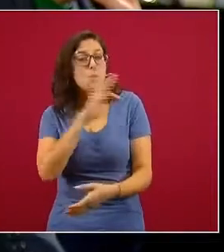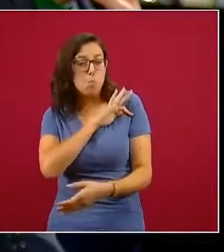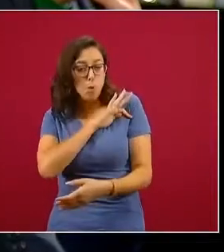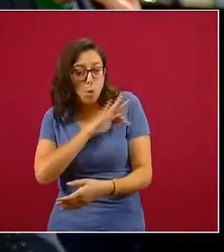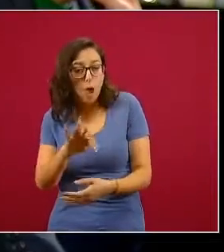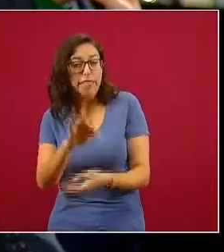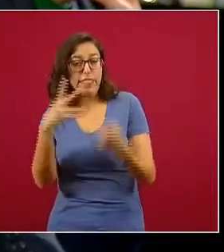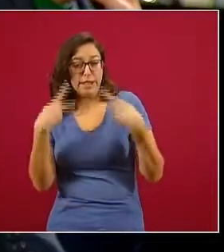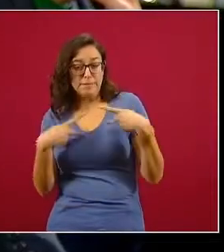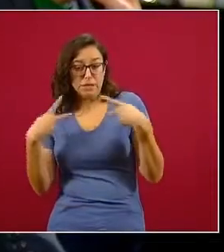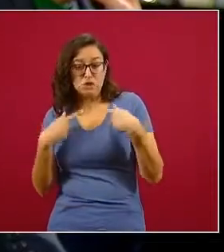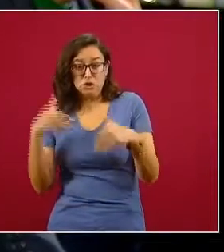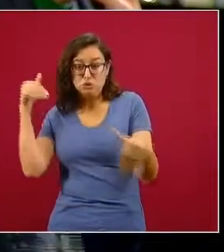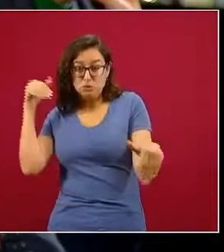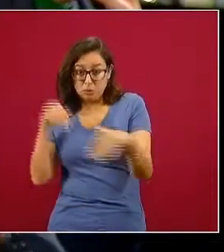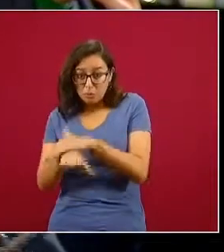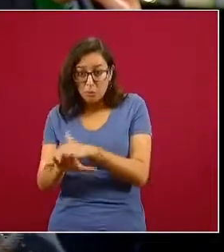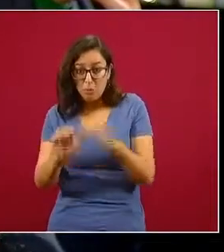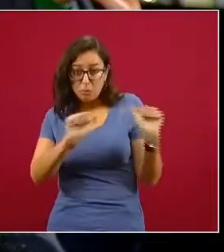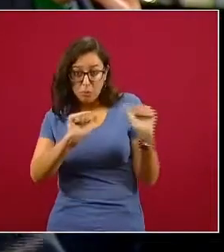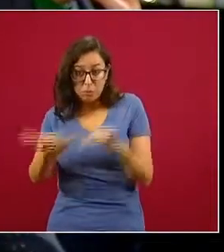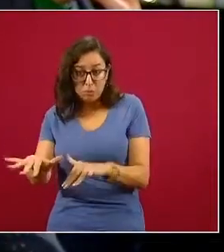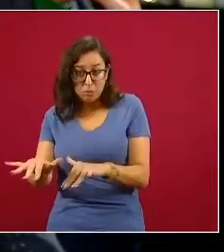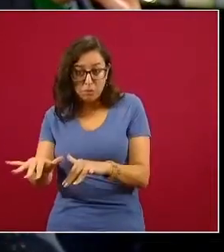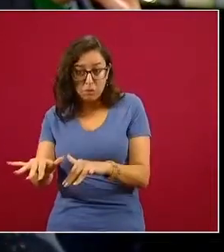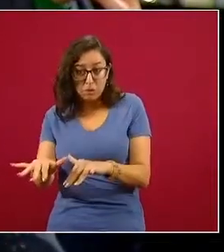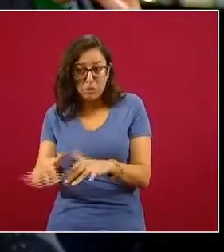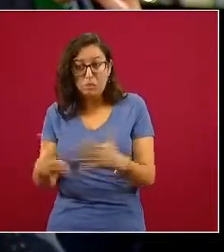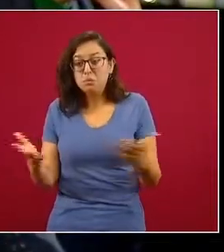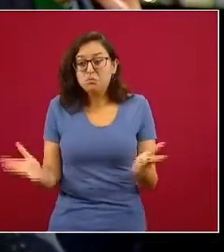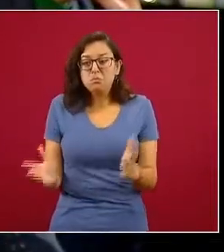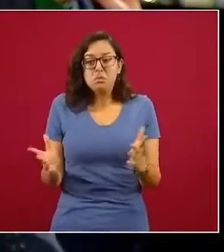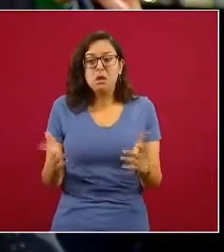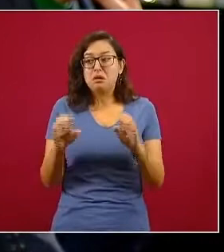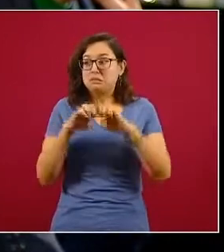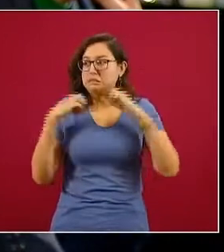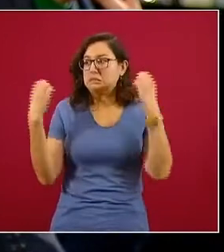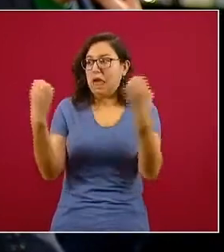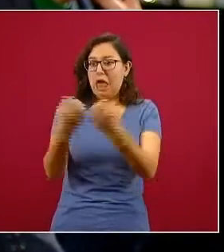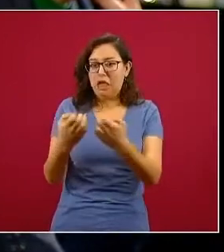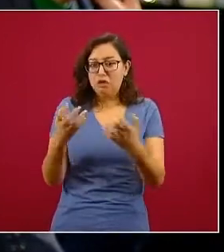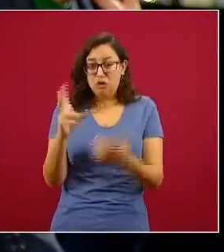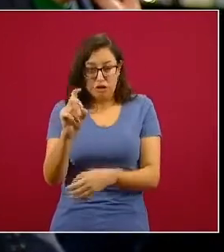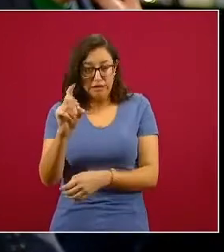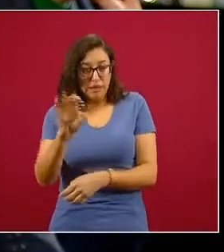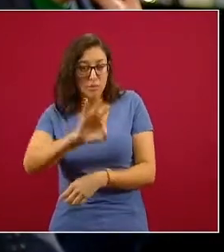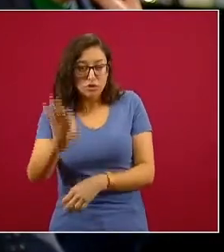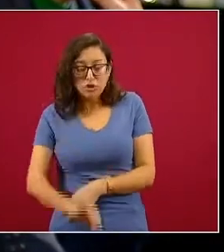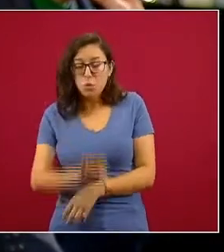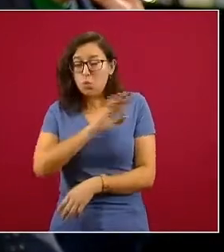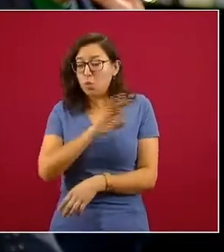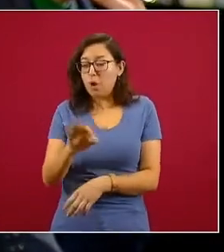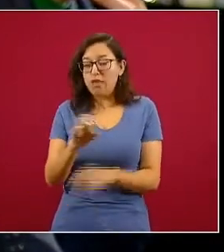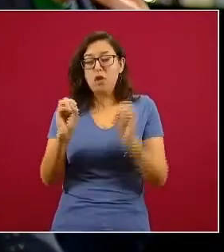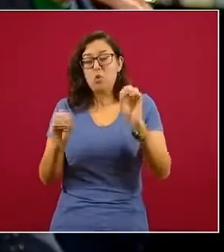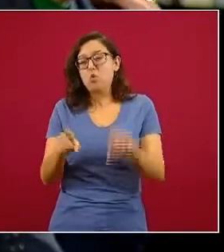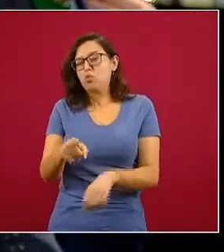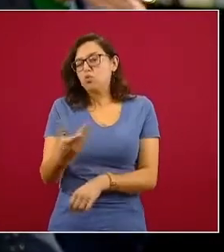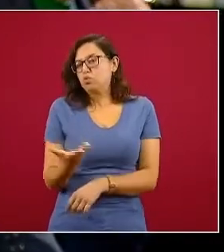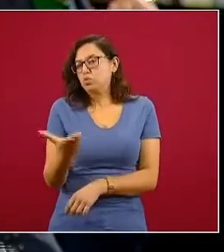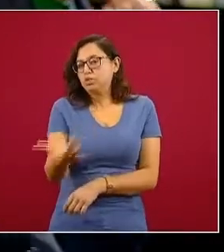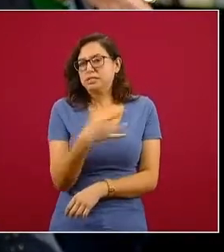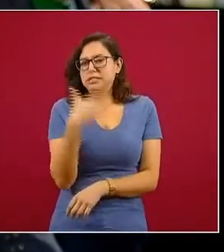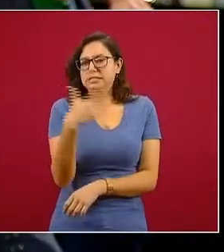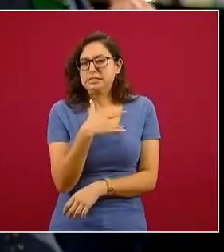se pueda permitir un evento masivo, aunque estén separados en un estadio, 30% de su capacidad? ¿O cómo visualiza usted